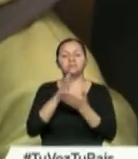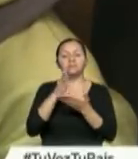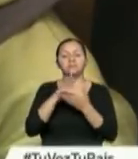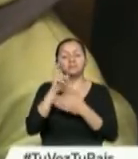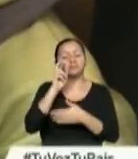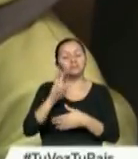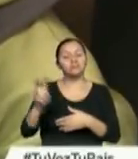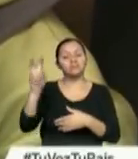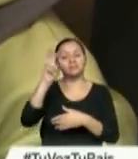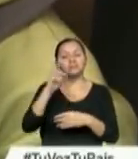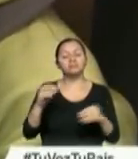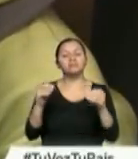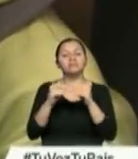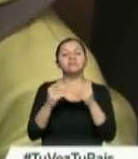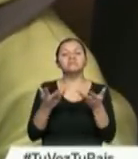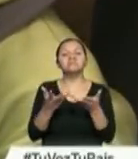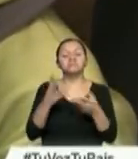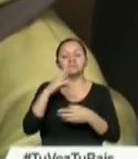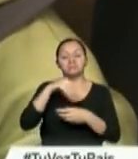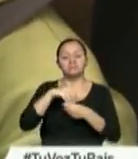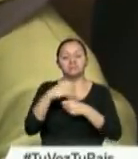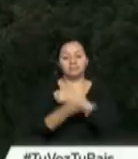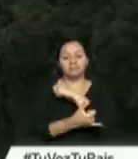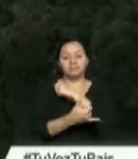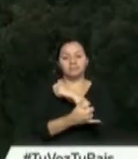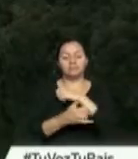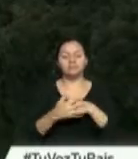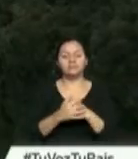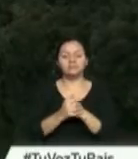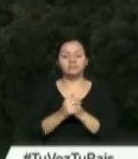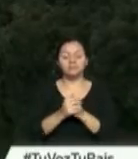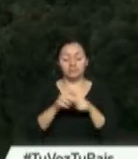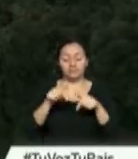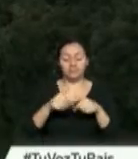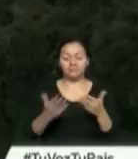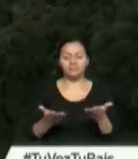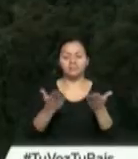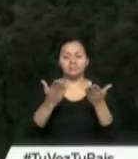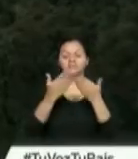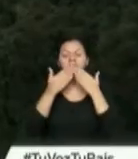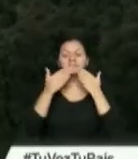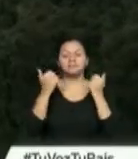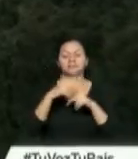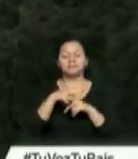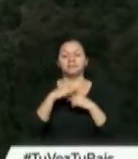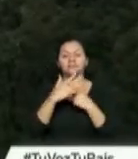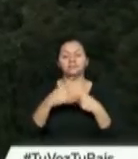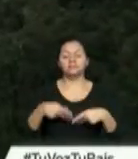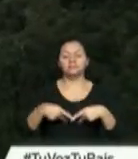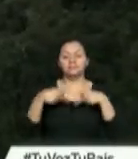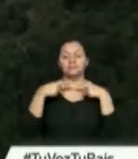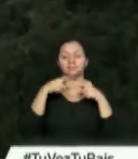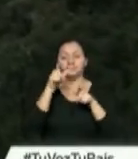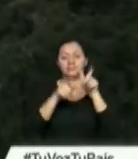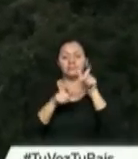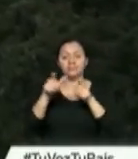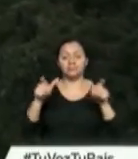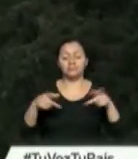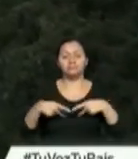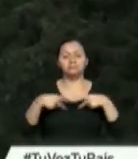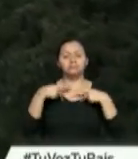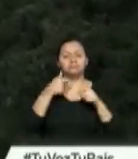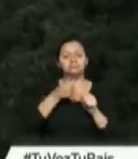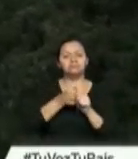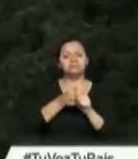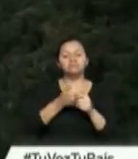turístico al país. Esta obra mejorará las condiciones de vida de los ciudadanos que viven cerca